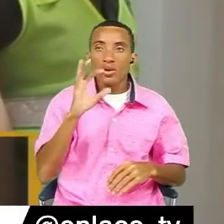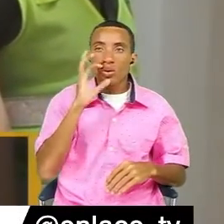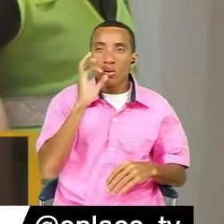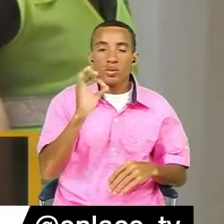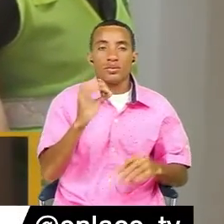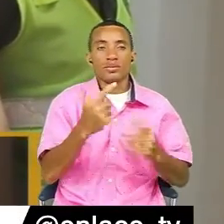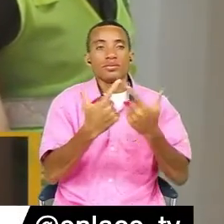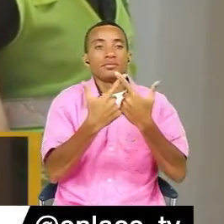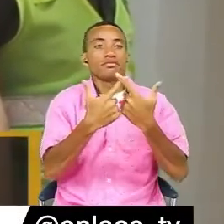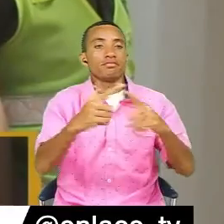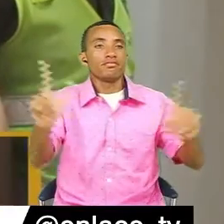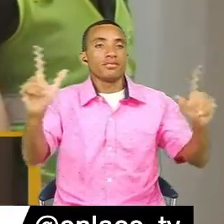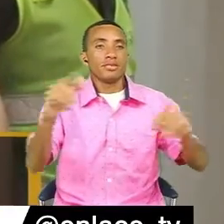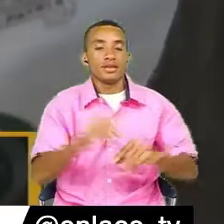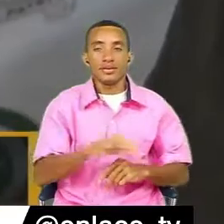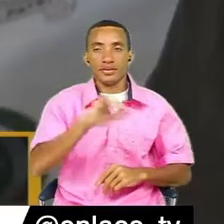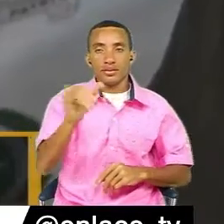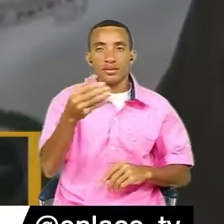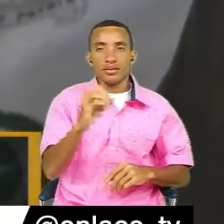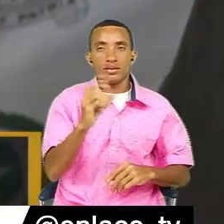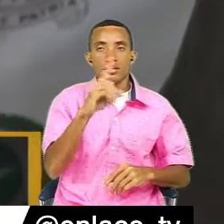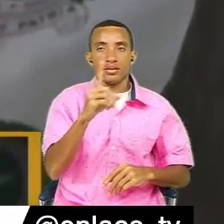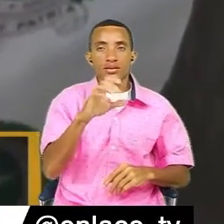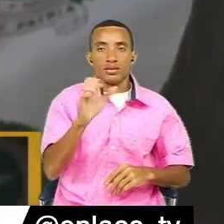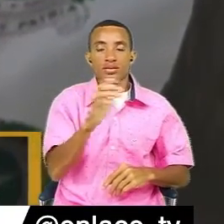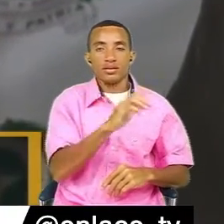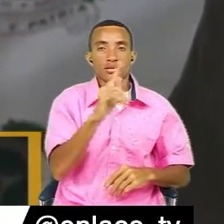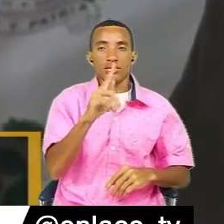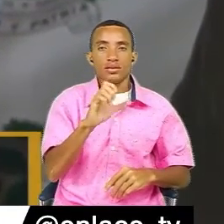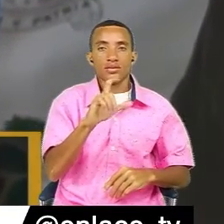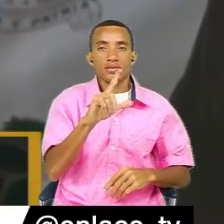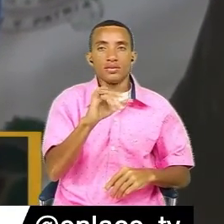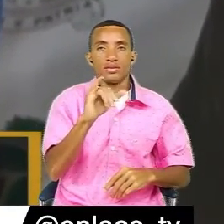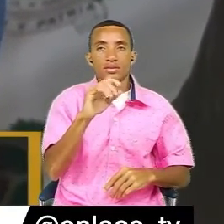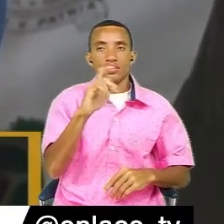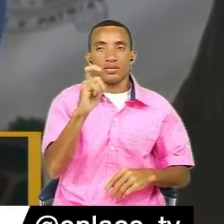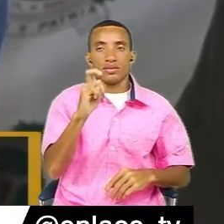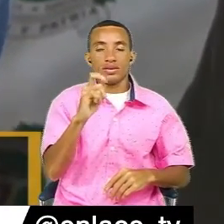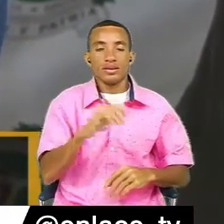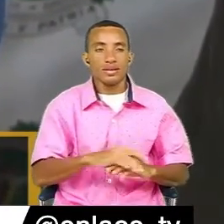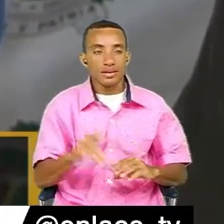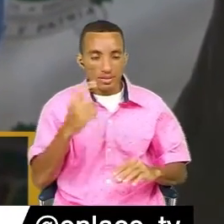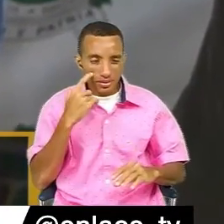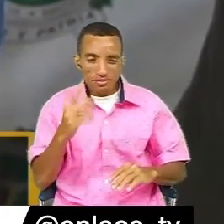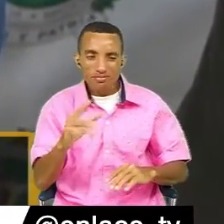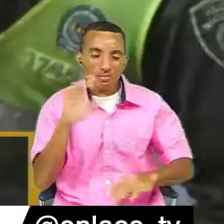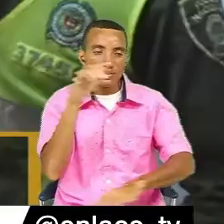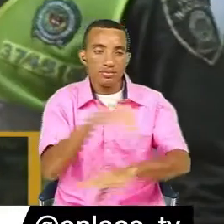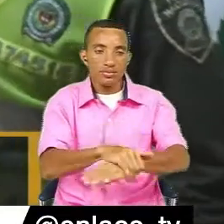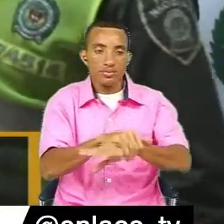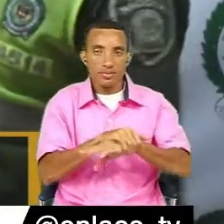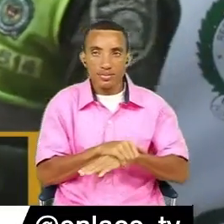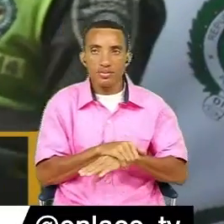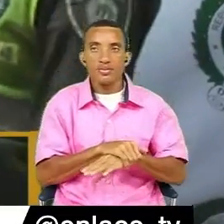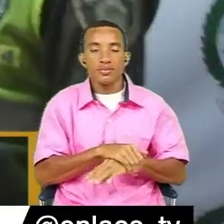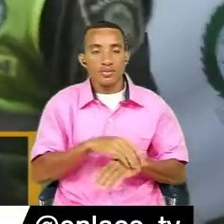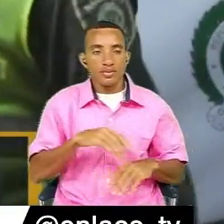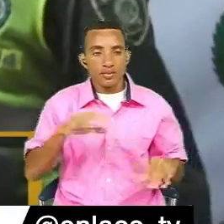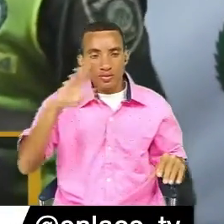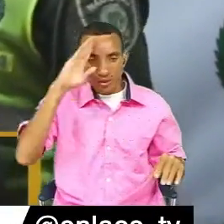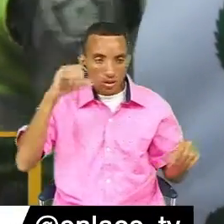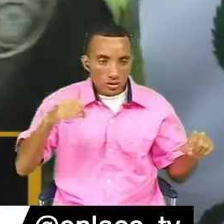homicida José Félix Calvo por falta de pruebas, luego de que este fuera capturado en flagrancia por la policía en un intenso operativo que terminó